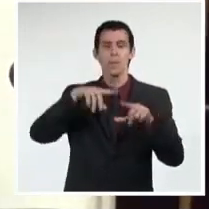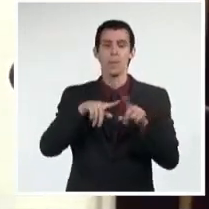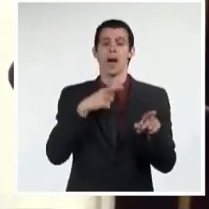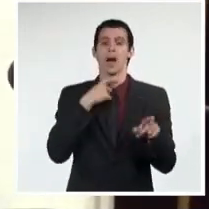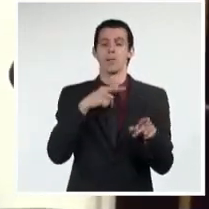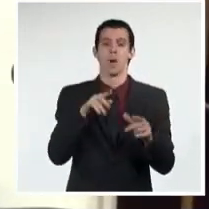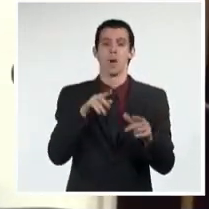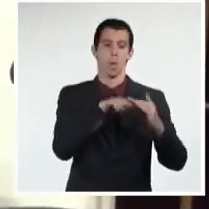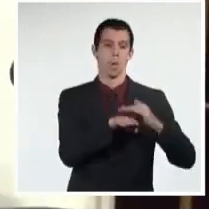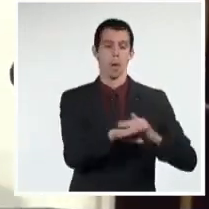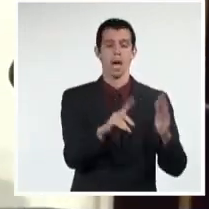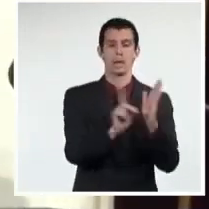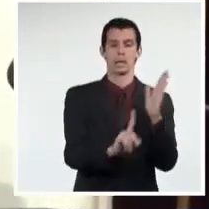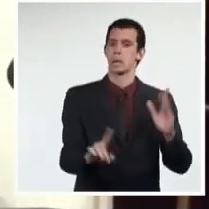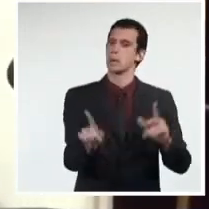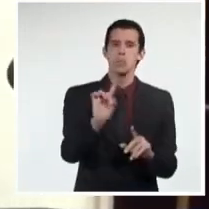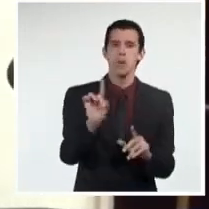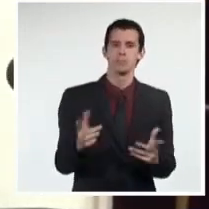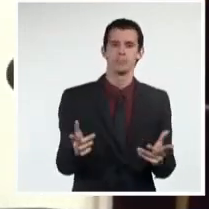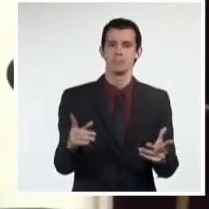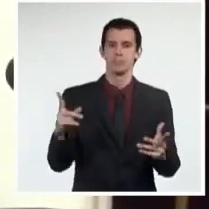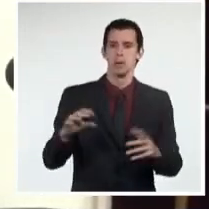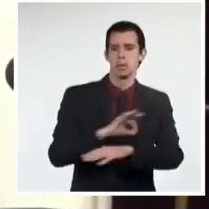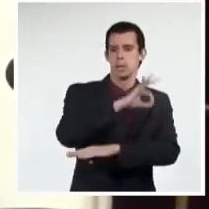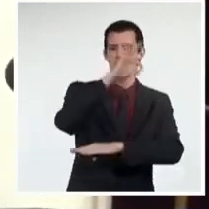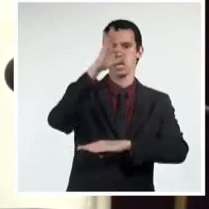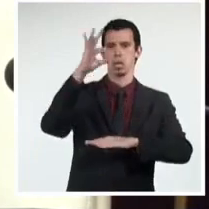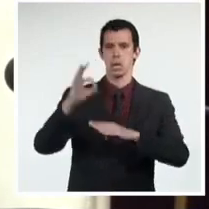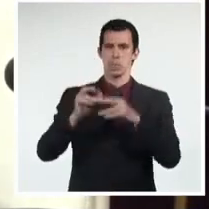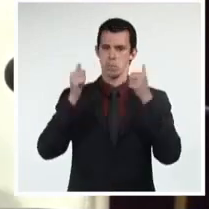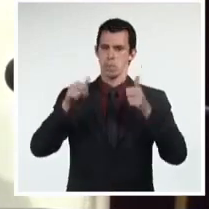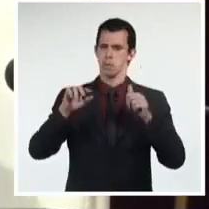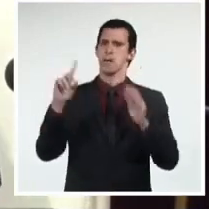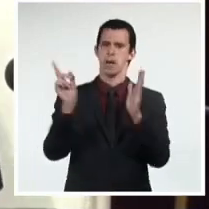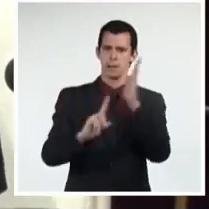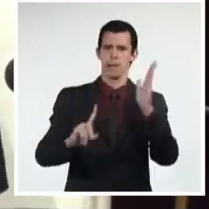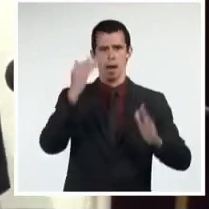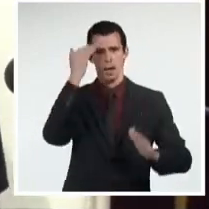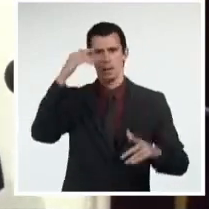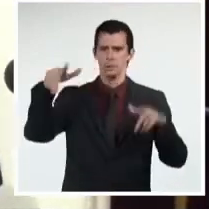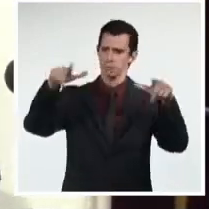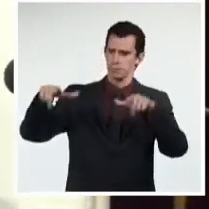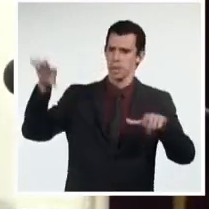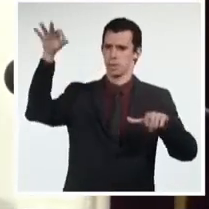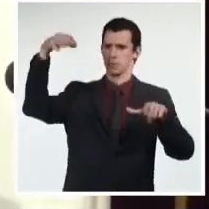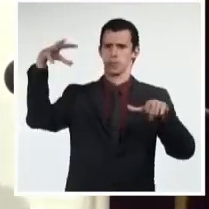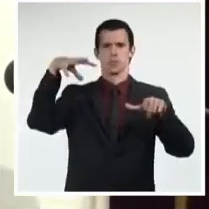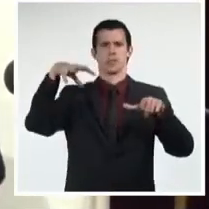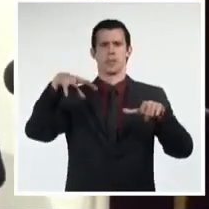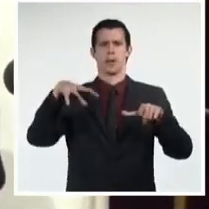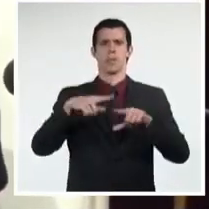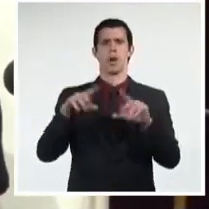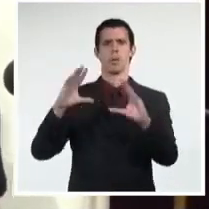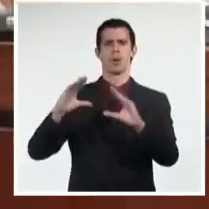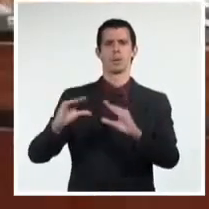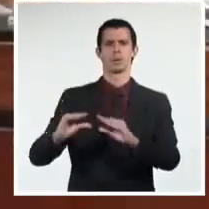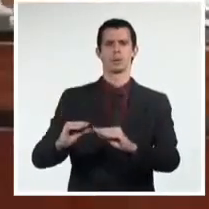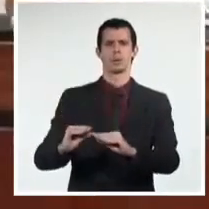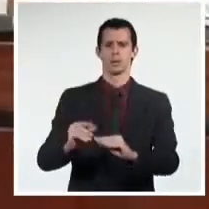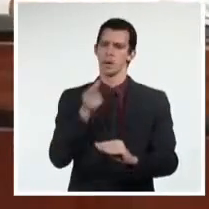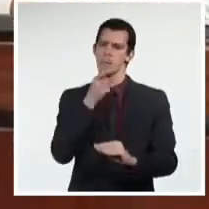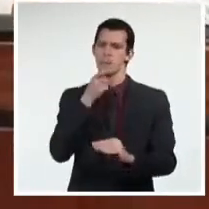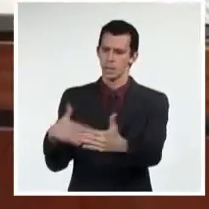momentos, hemos dado solución, pero en estos momentos tenemos una situación muy compleja. Por lo tanto, en lo que se refiere a ese tema, también hay que hablar de